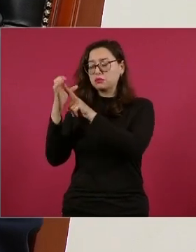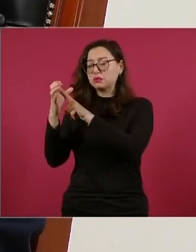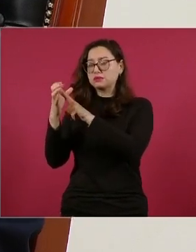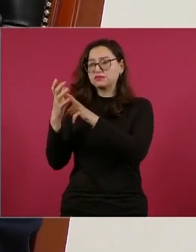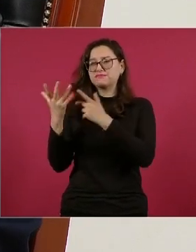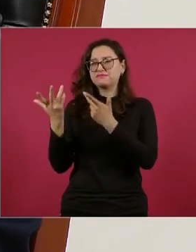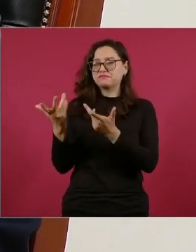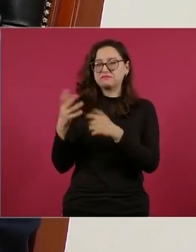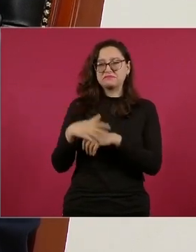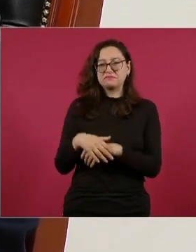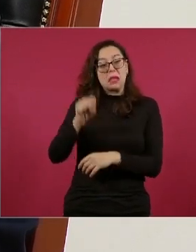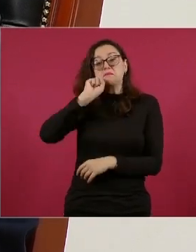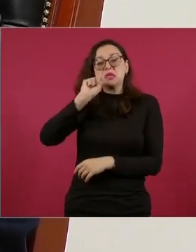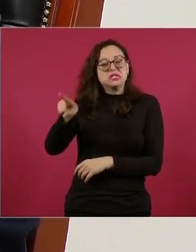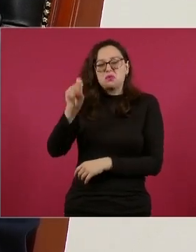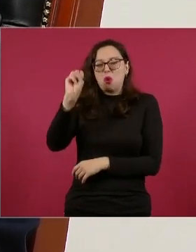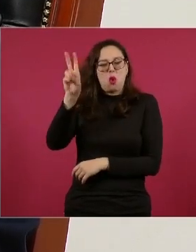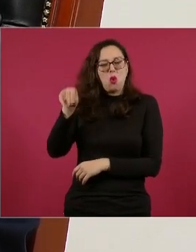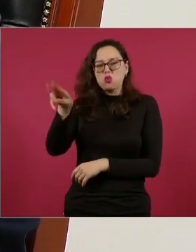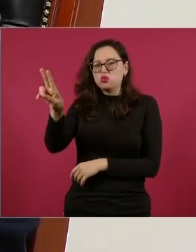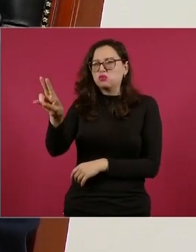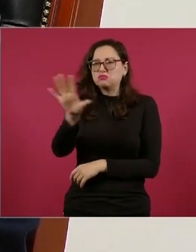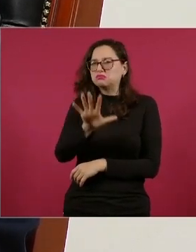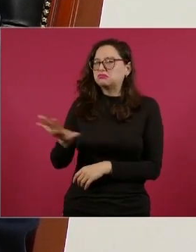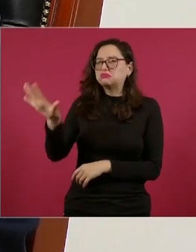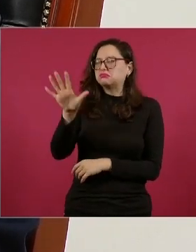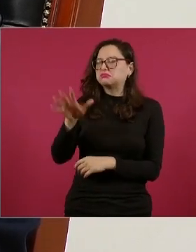La ONU misma, pues,